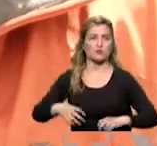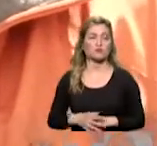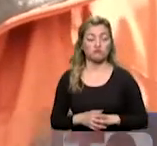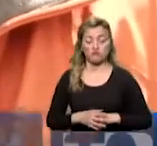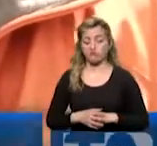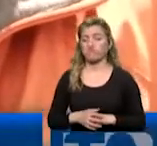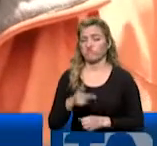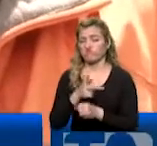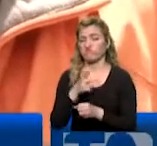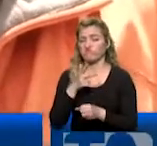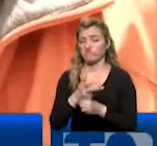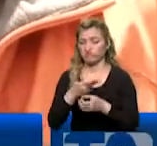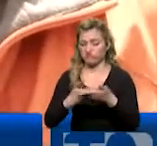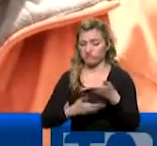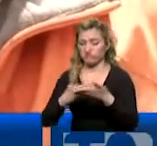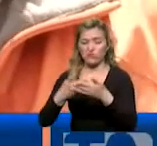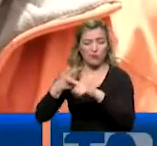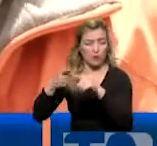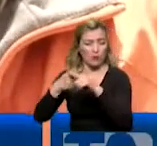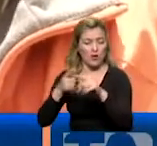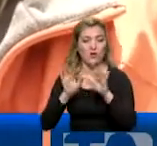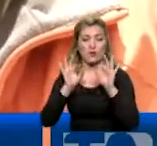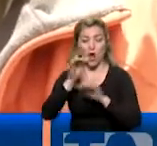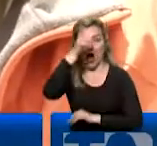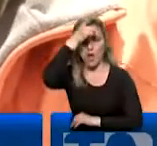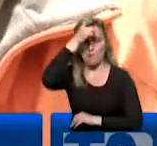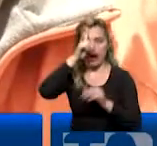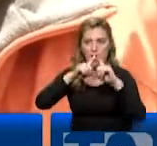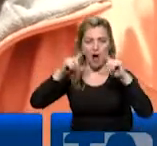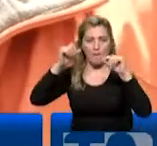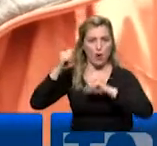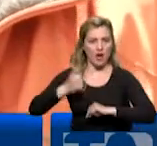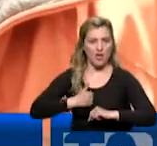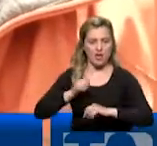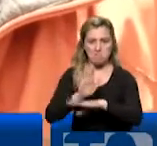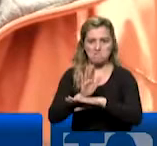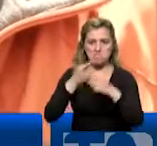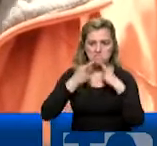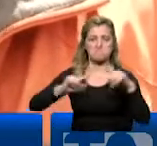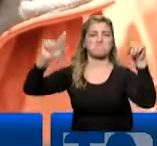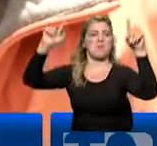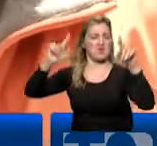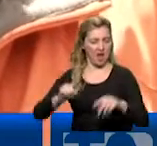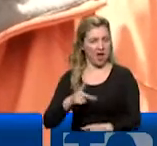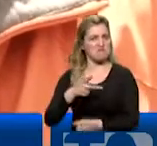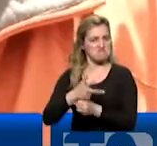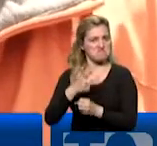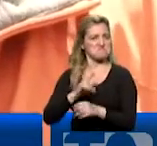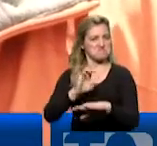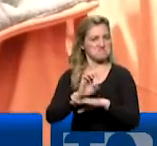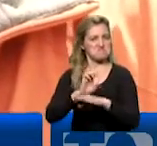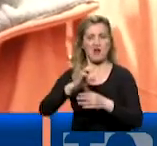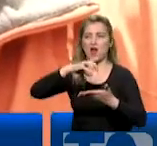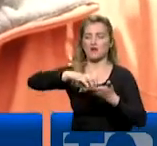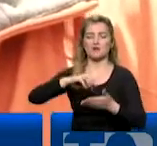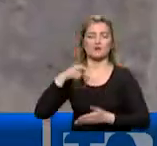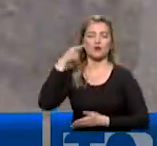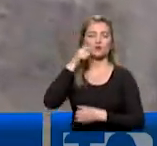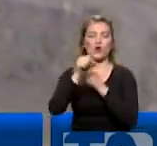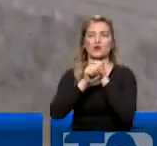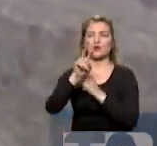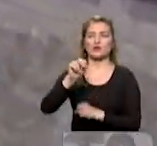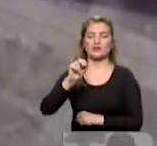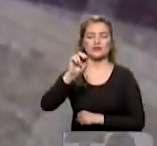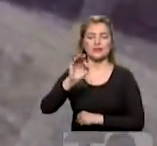que ya se acaba de pasar en Alemania, en Japón, en Canadá. Posiblemente se presenta en Netflix el próximo año.